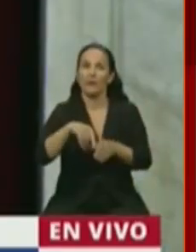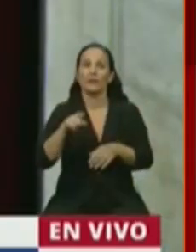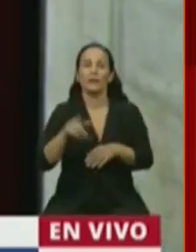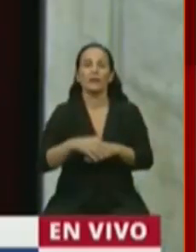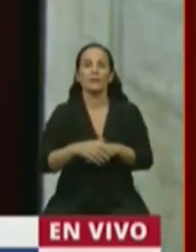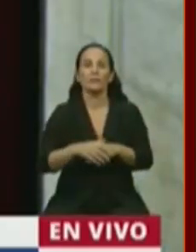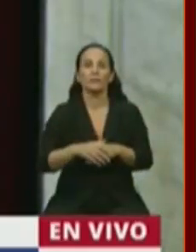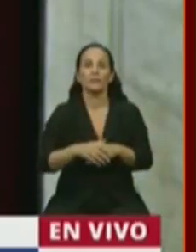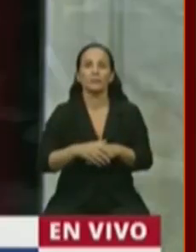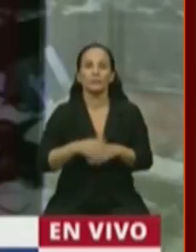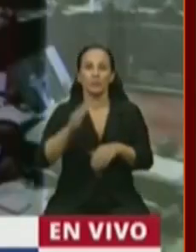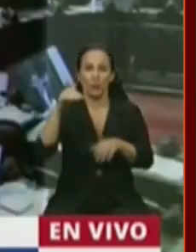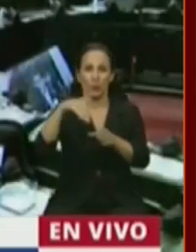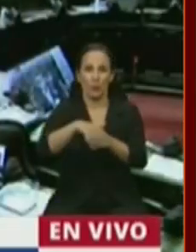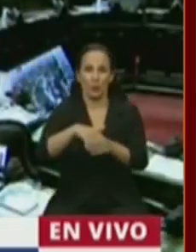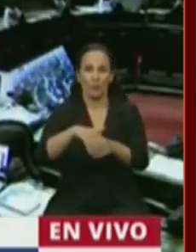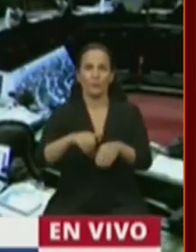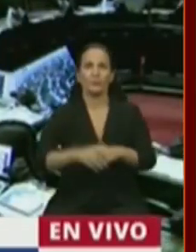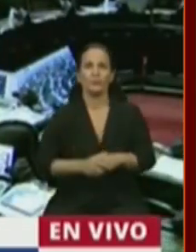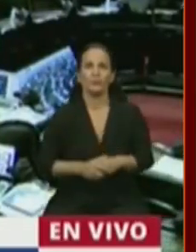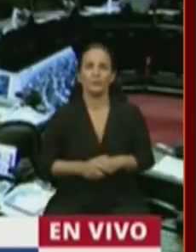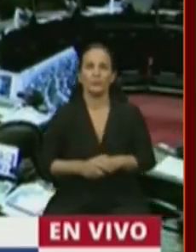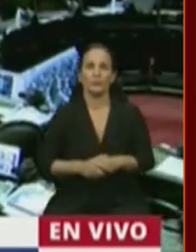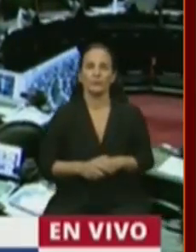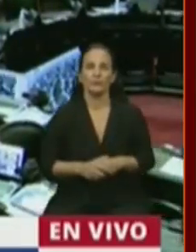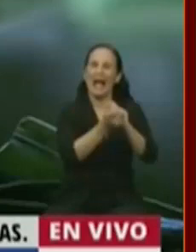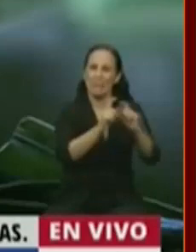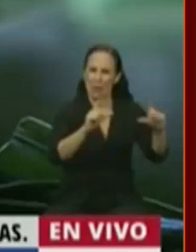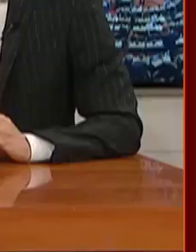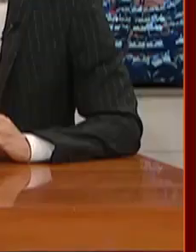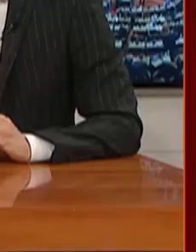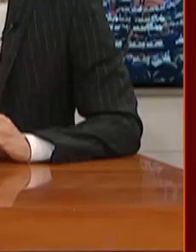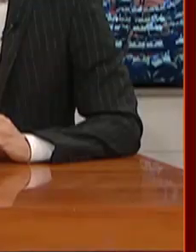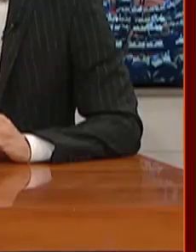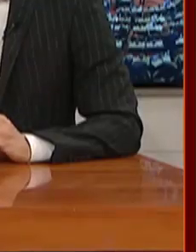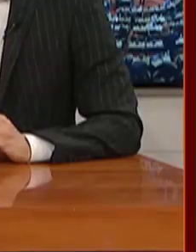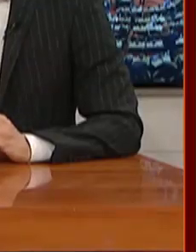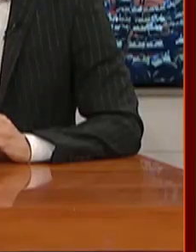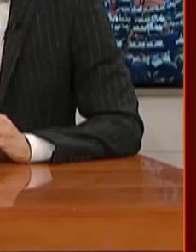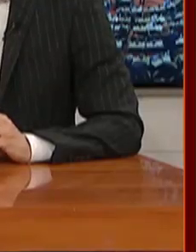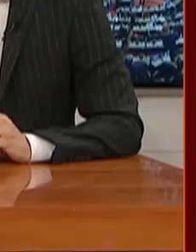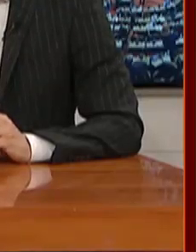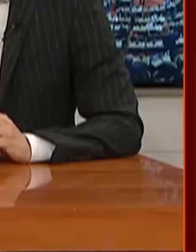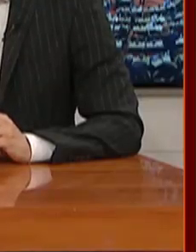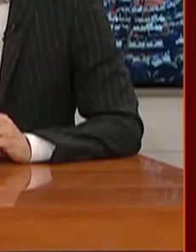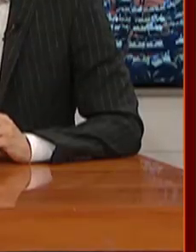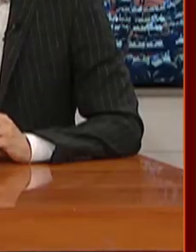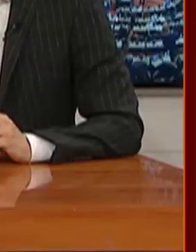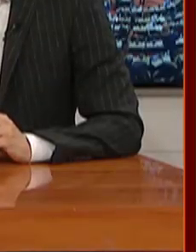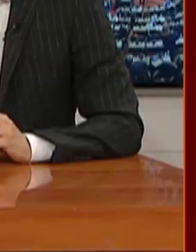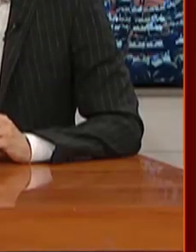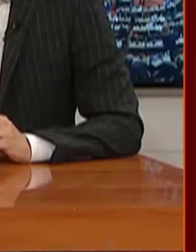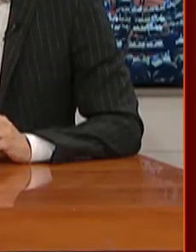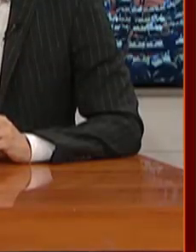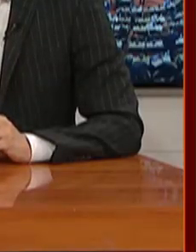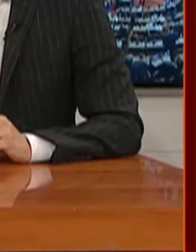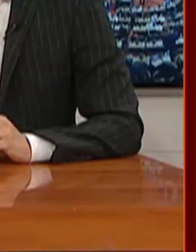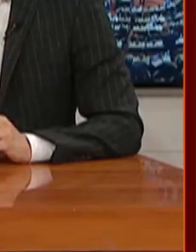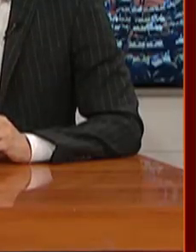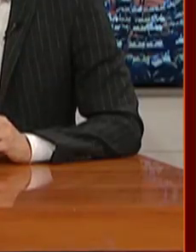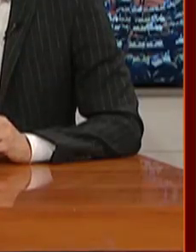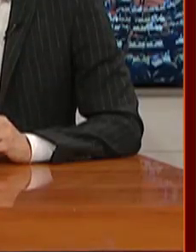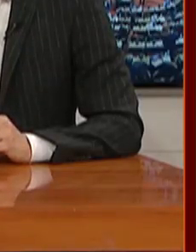4 infectólogos, Cristina Kirchner, y eso es toda la República. De ninguna manera, Tolchinsky, la gente nos votó para que estemos acá. Aparte, no estamos haciendo